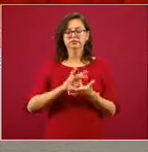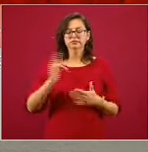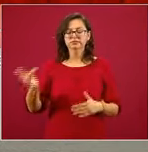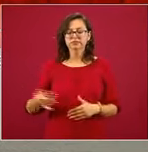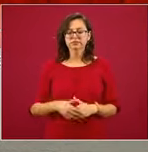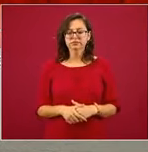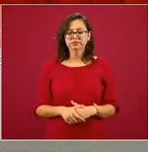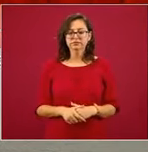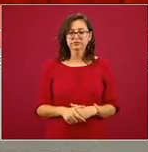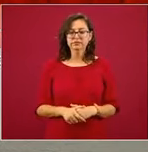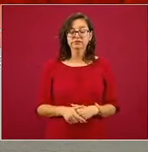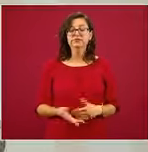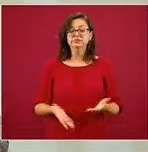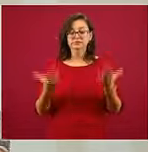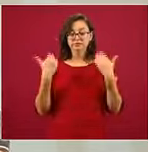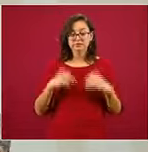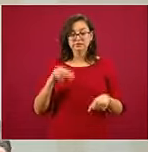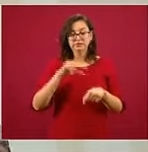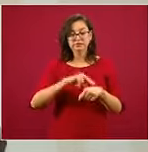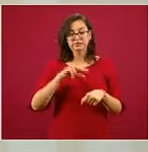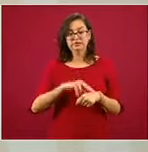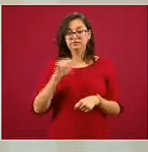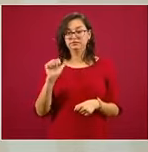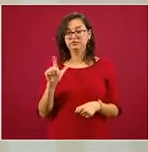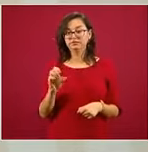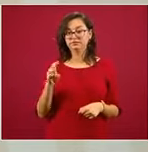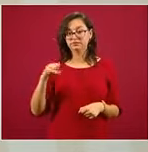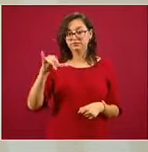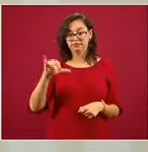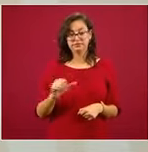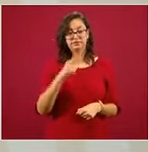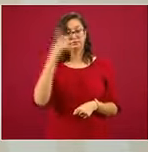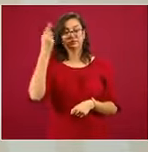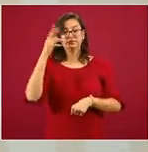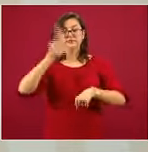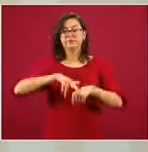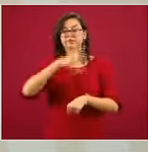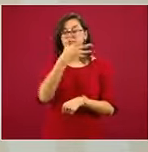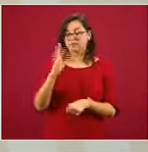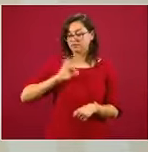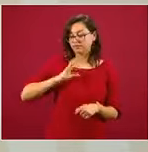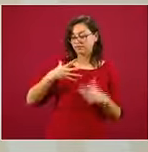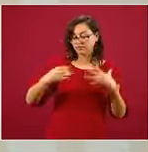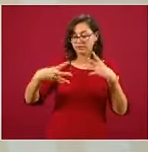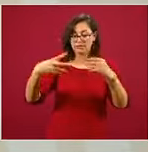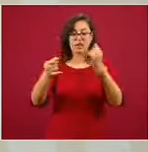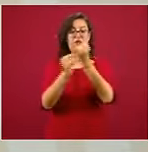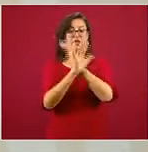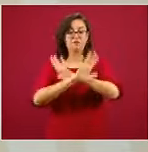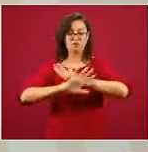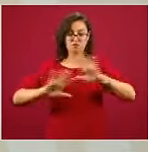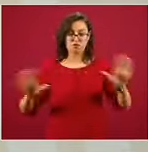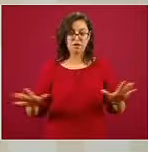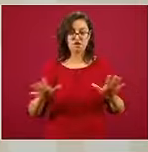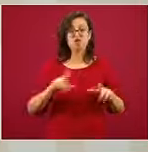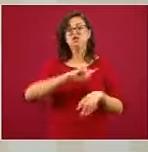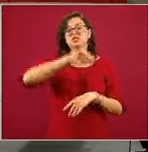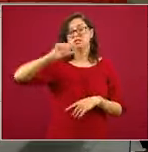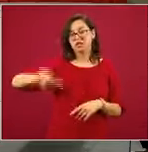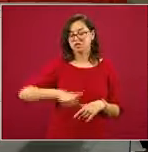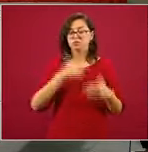pedimos atentamente al doctor José Luis Salomía, director general de Epidemiología, si presenta el informe técnico. Enseguida, la doctora